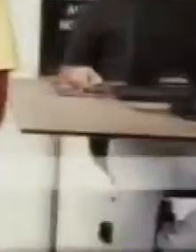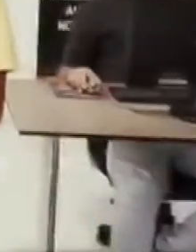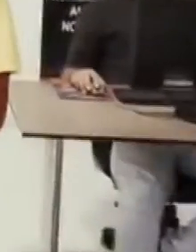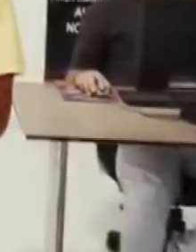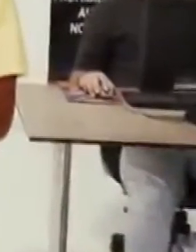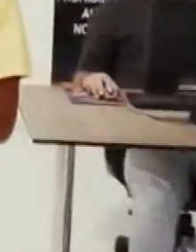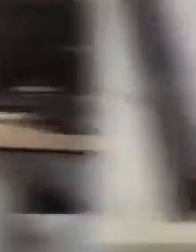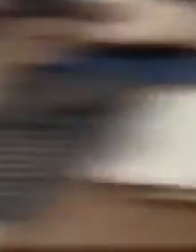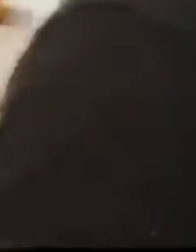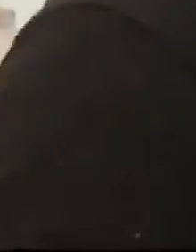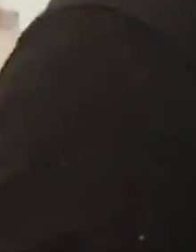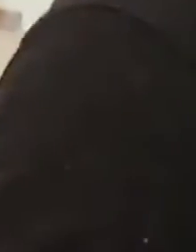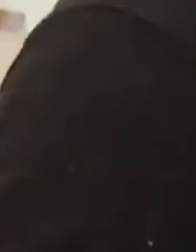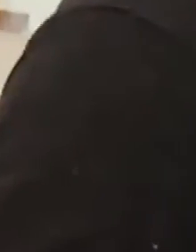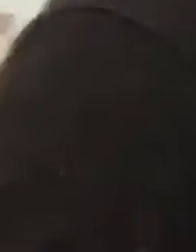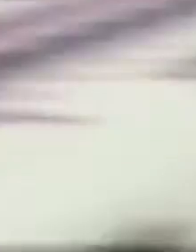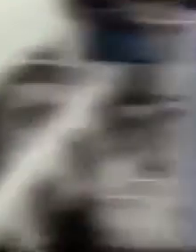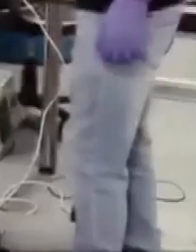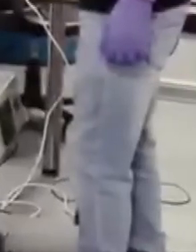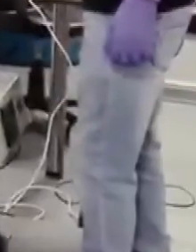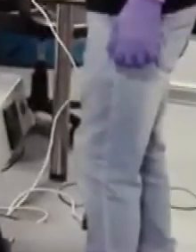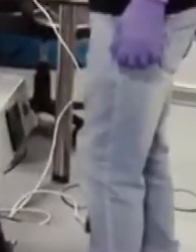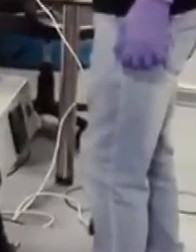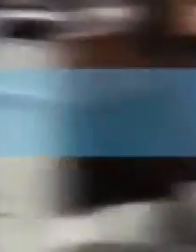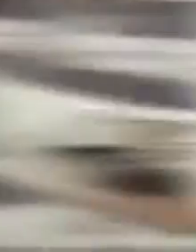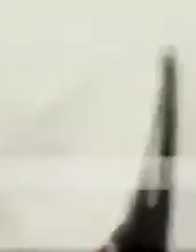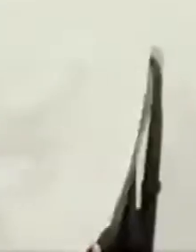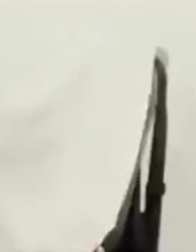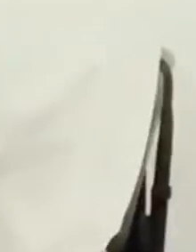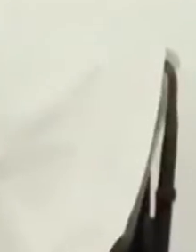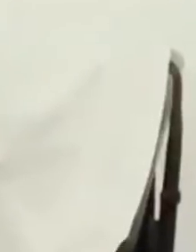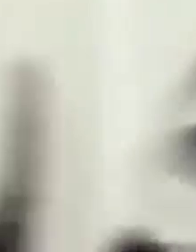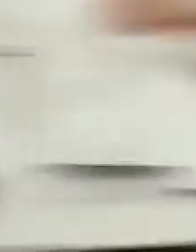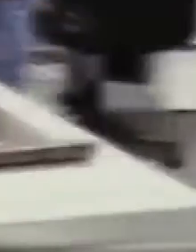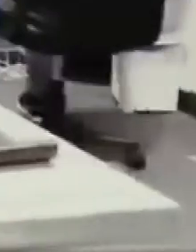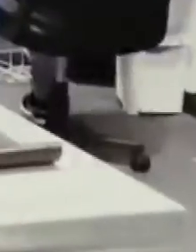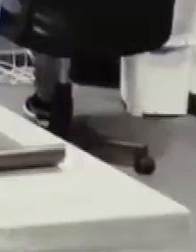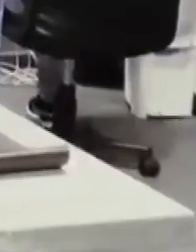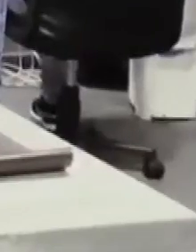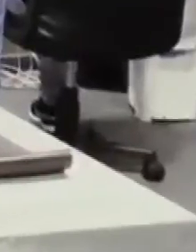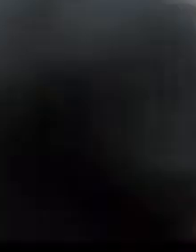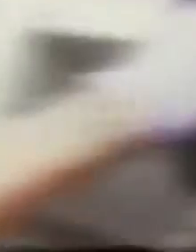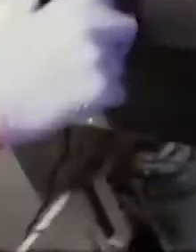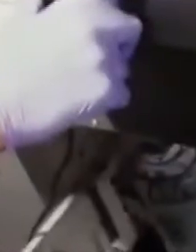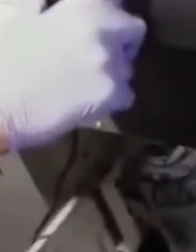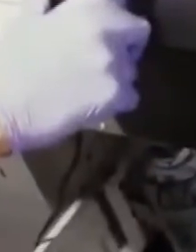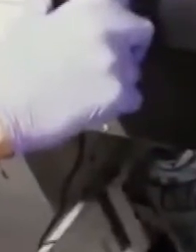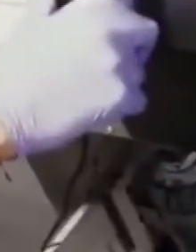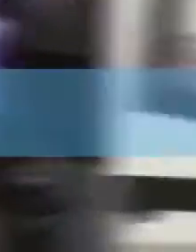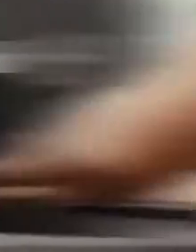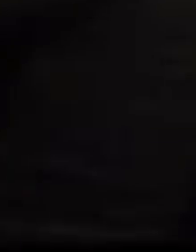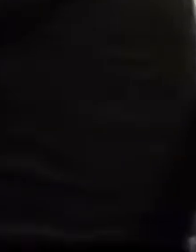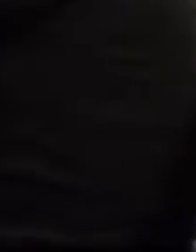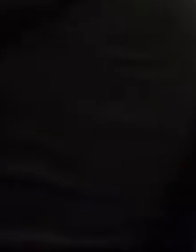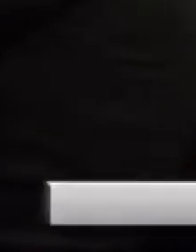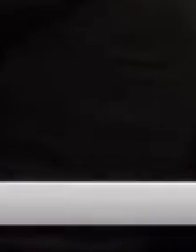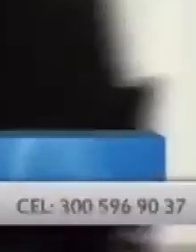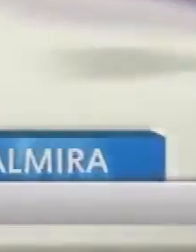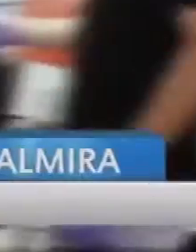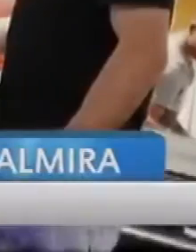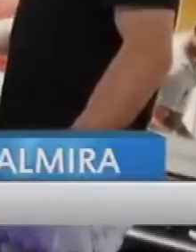Publicidad Digital, diseño, impresión, instalación y publicidad. Estamos ubicados en la carrera 28,